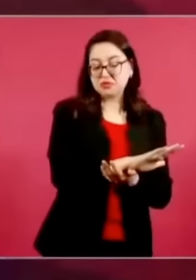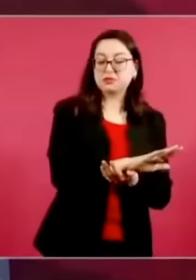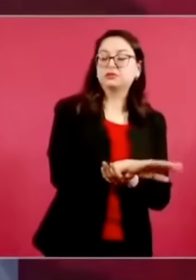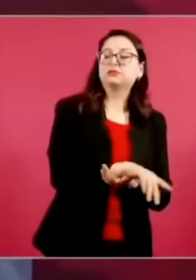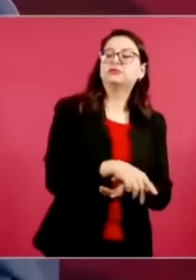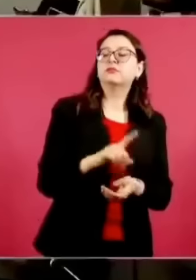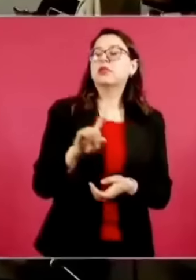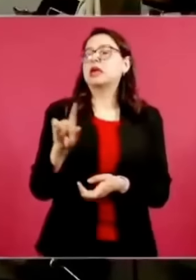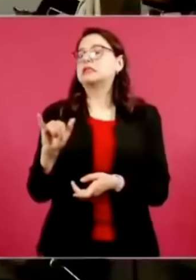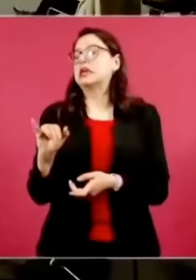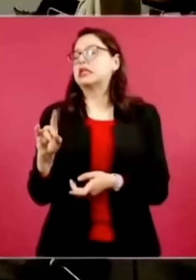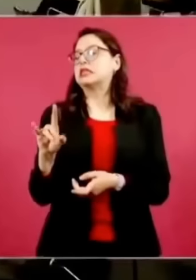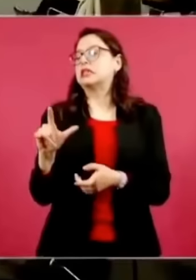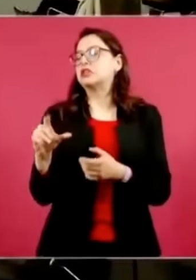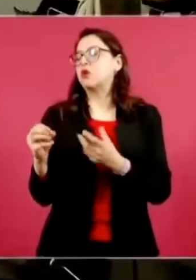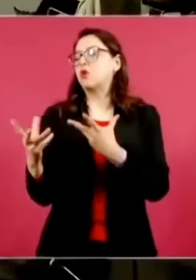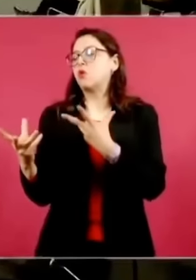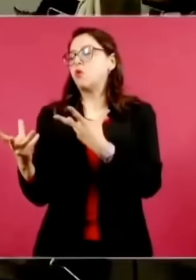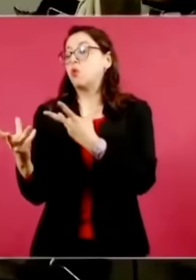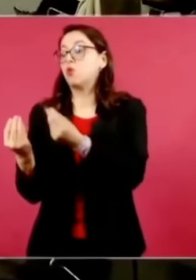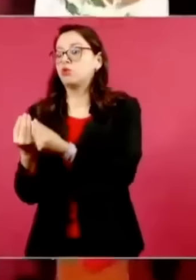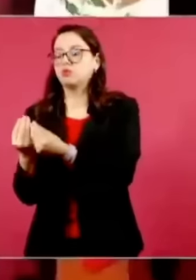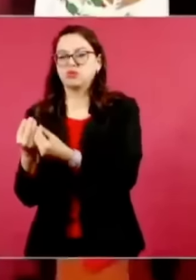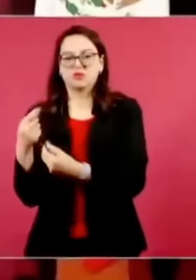aparece esto.